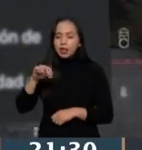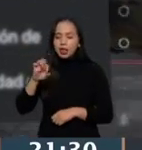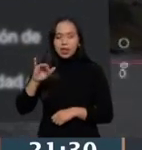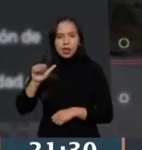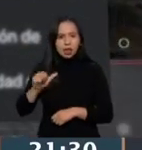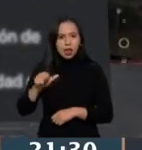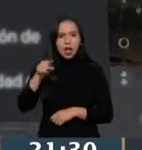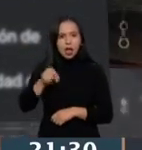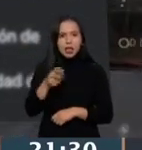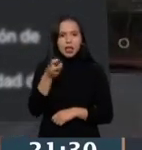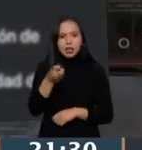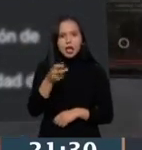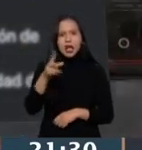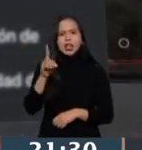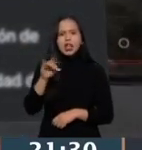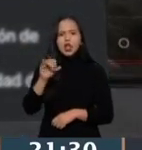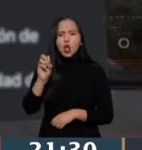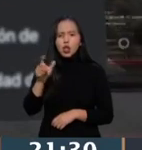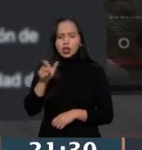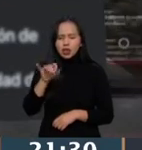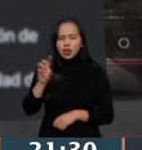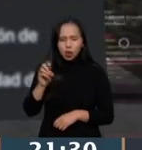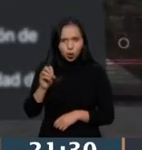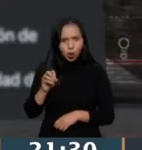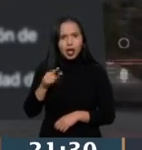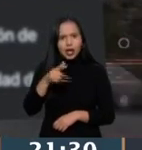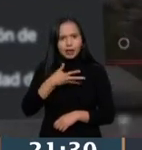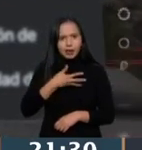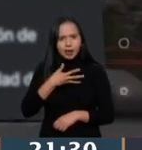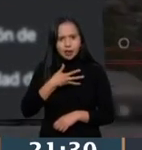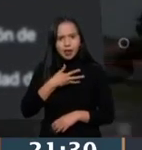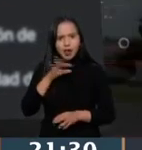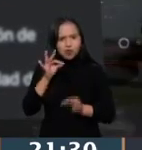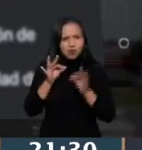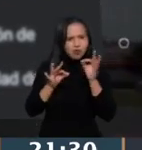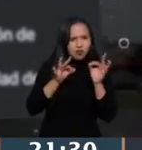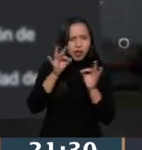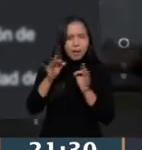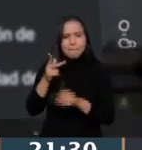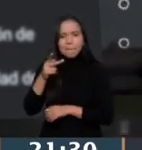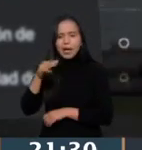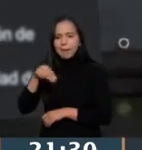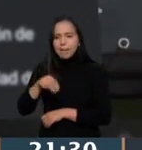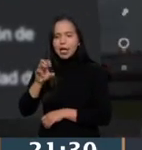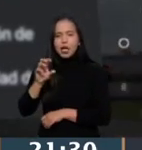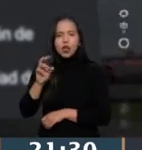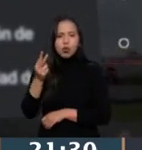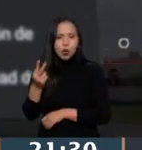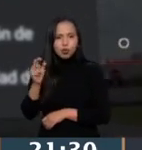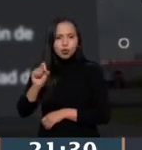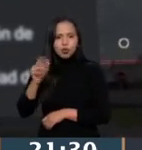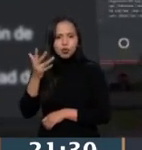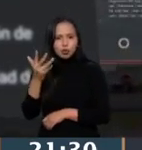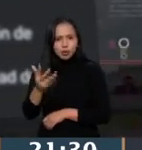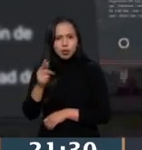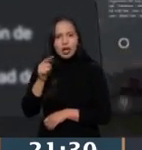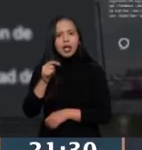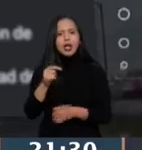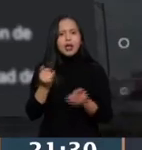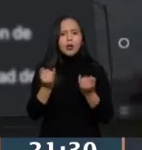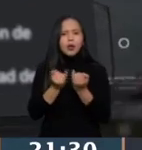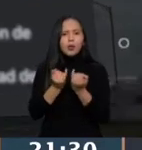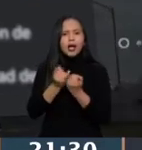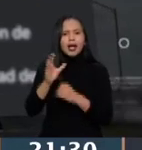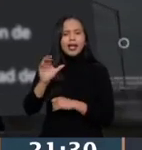de las emisiones de dióxido de azufre, uno de los precursores de las partículas PM2.5, las emisiones directas